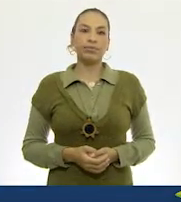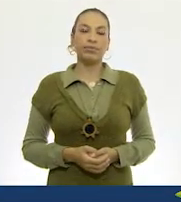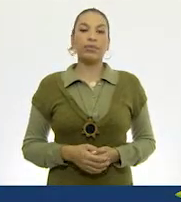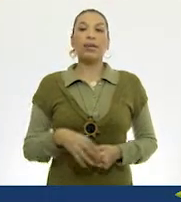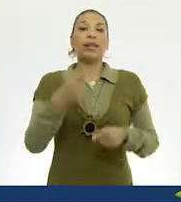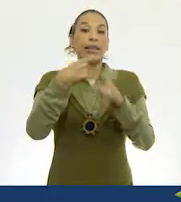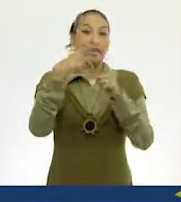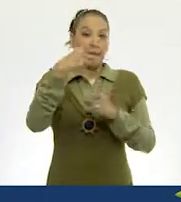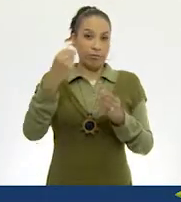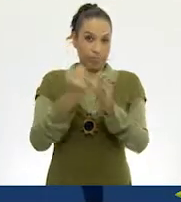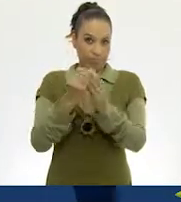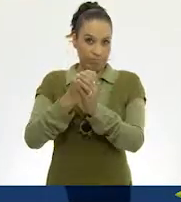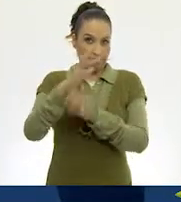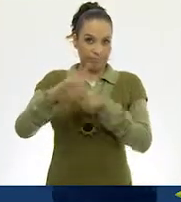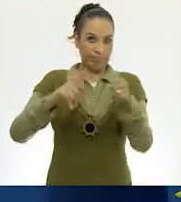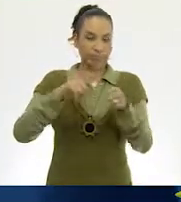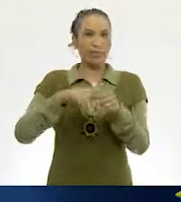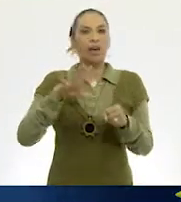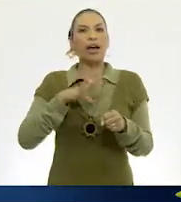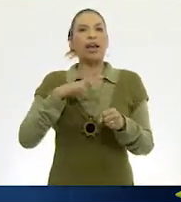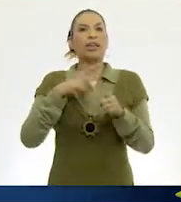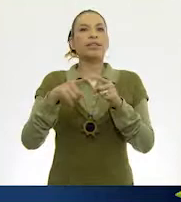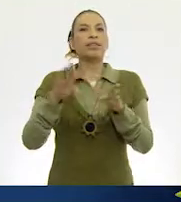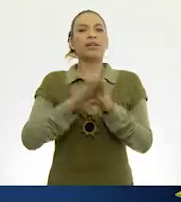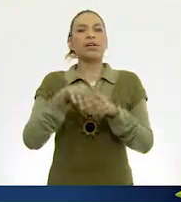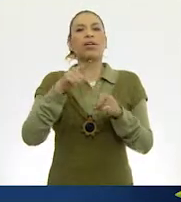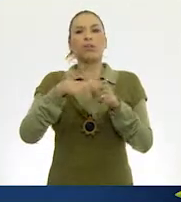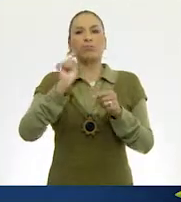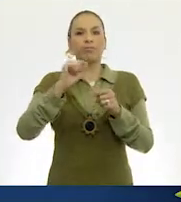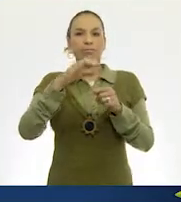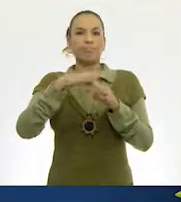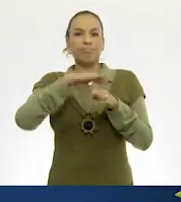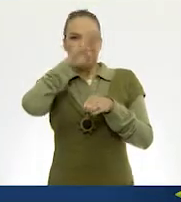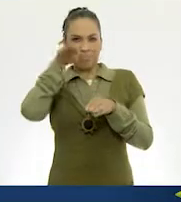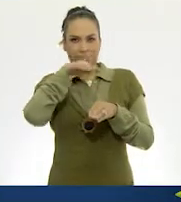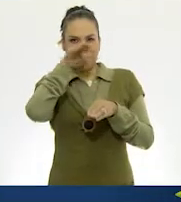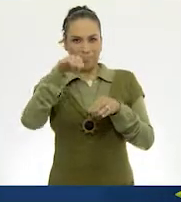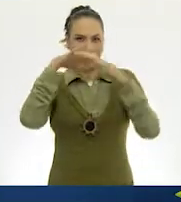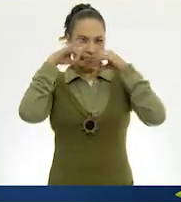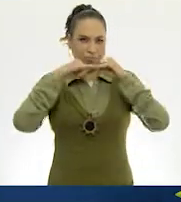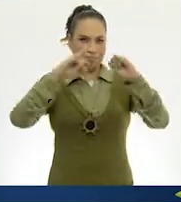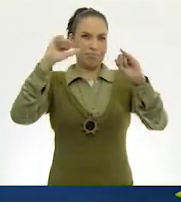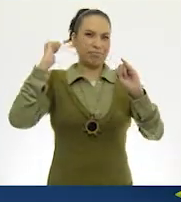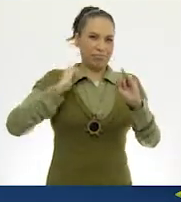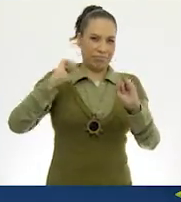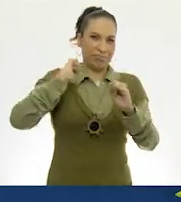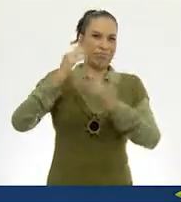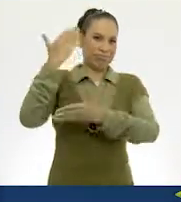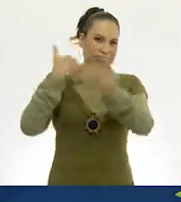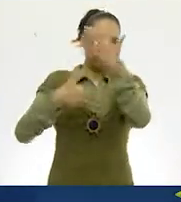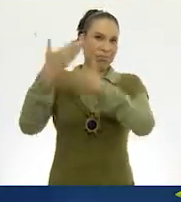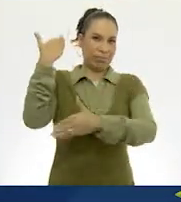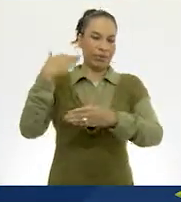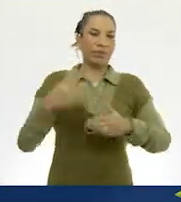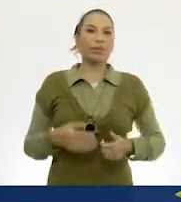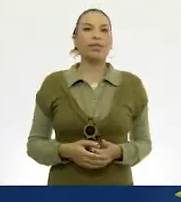Entre esas especies se encontraban los paquidermos o elefantes prehistóricos.